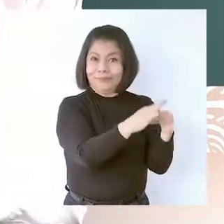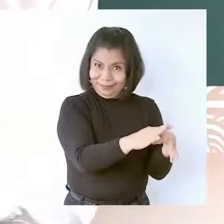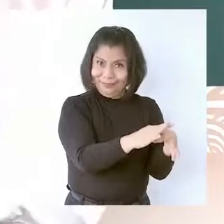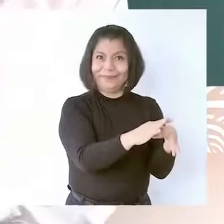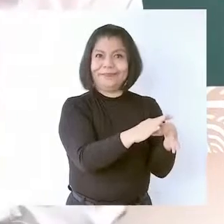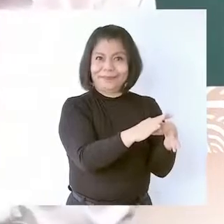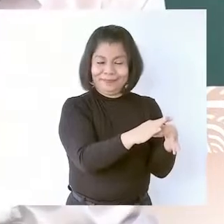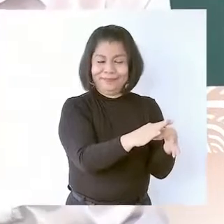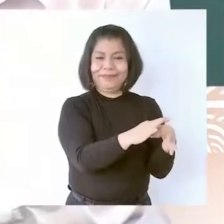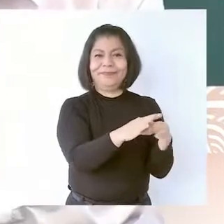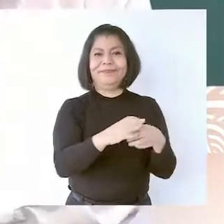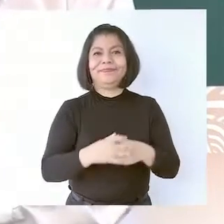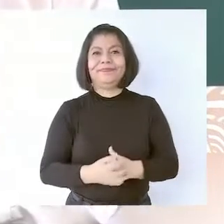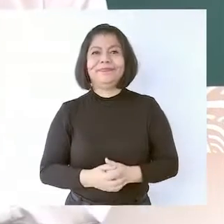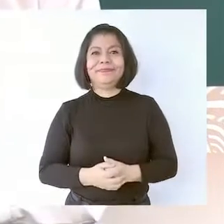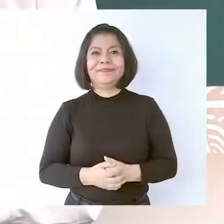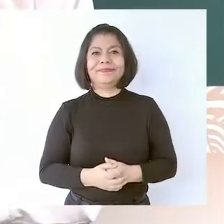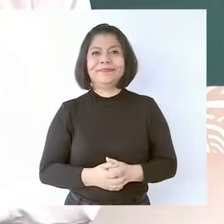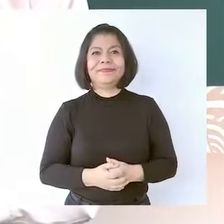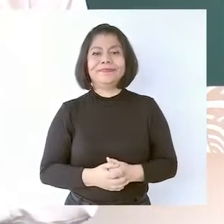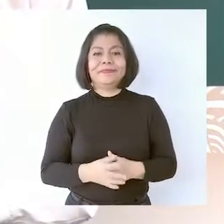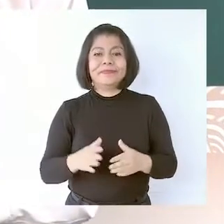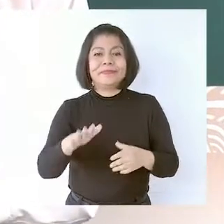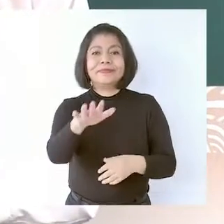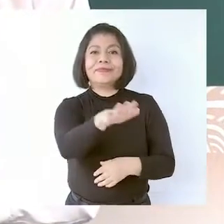del tramo sur